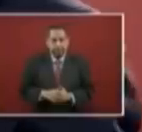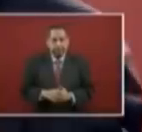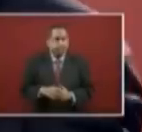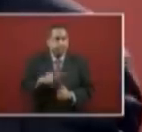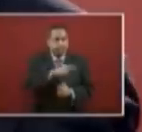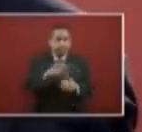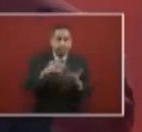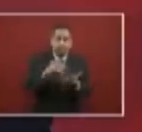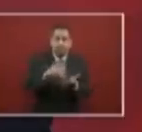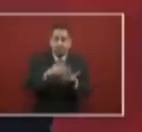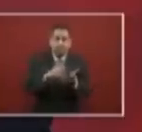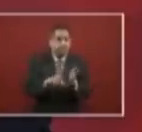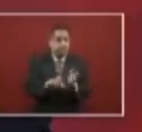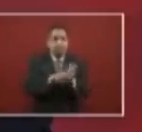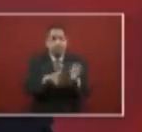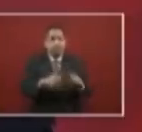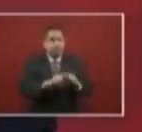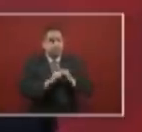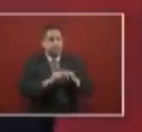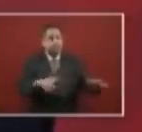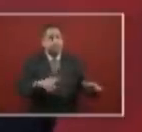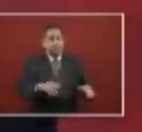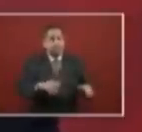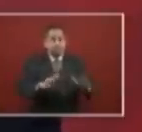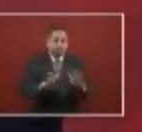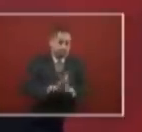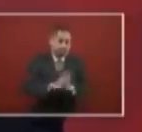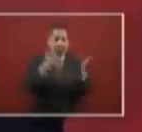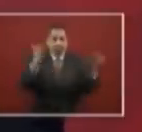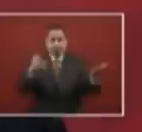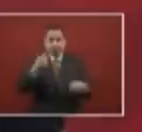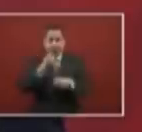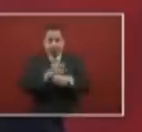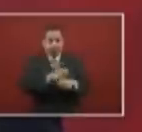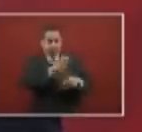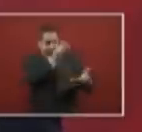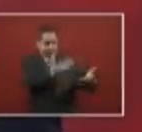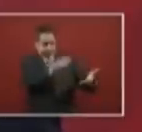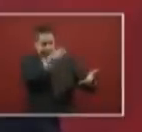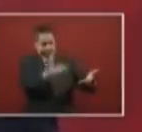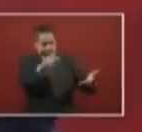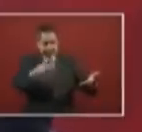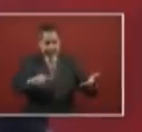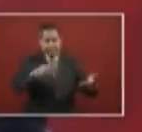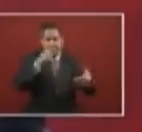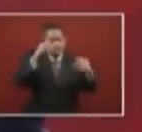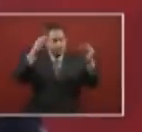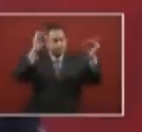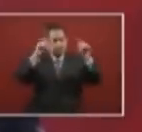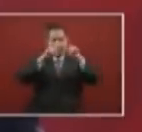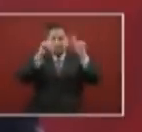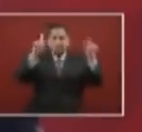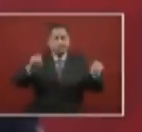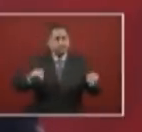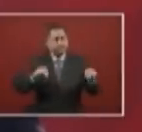pública en la primera plana una manta